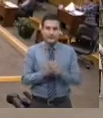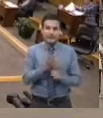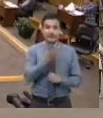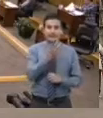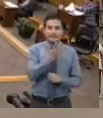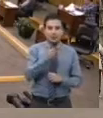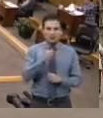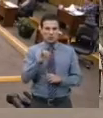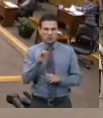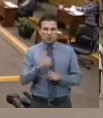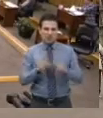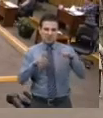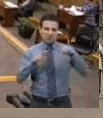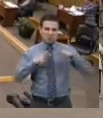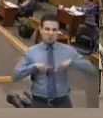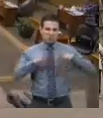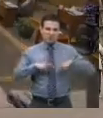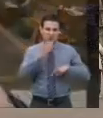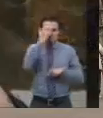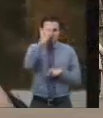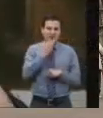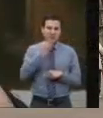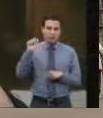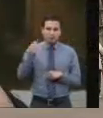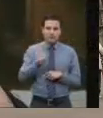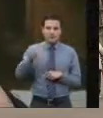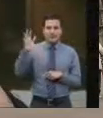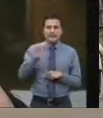6 de junio, diversos personajes públicos conocidos como